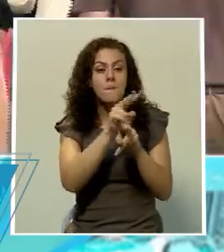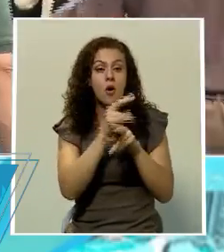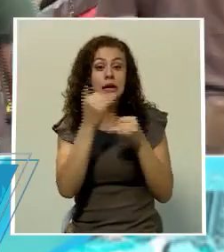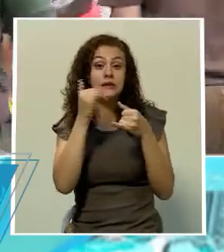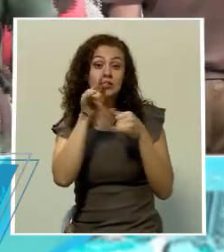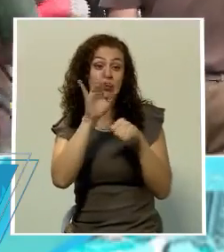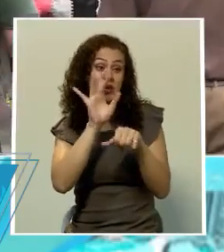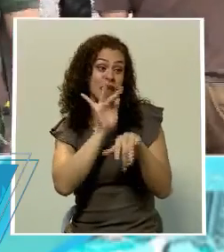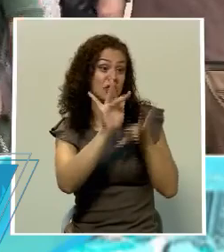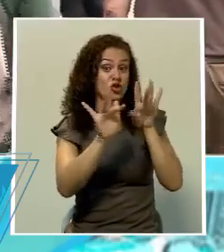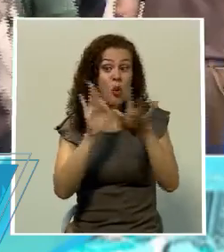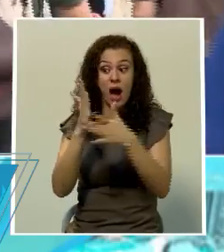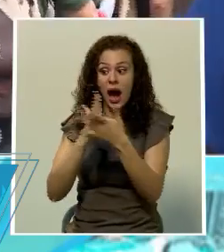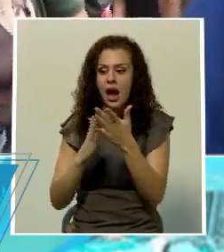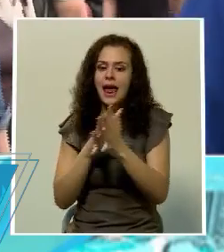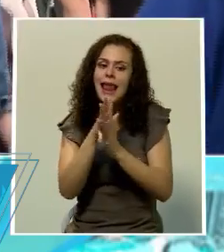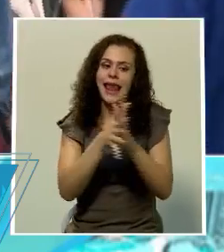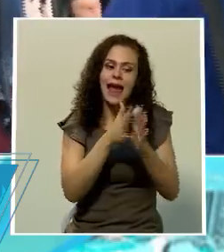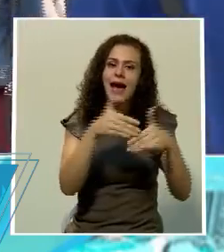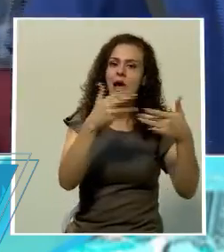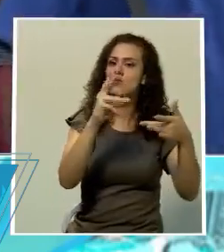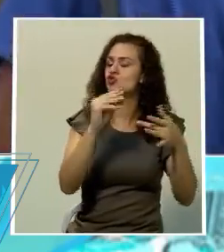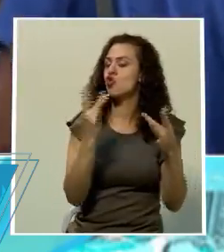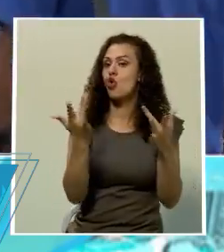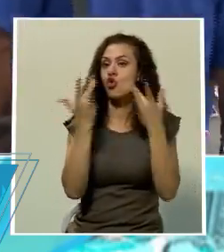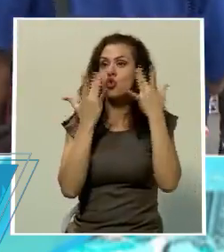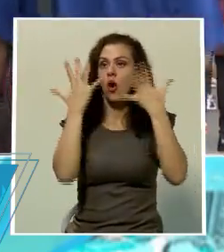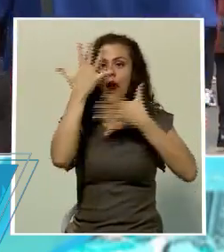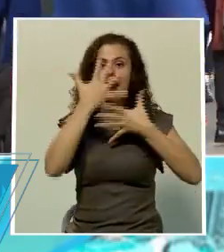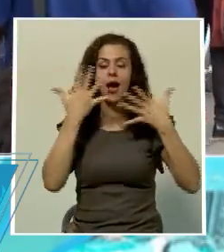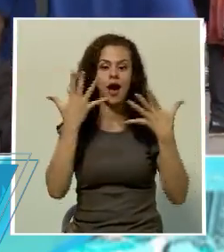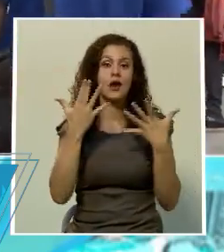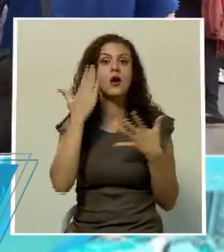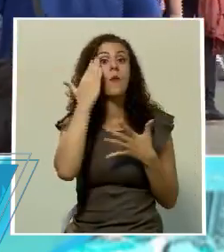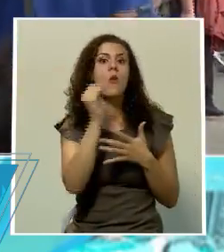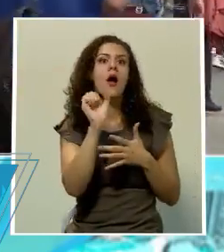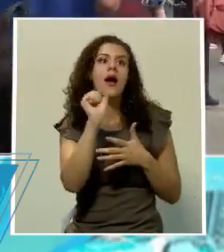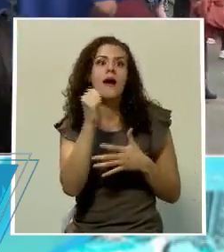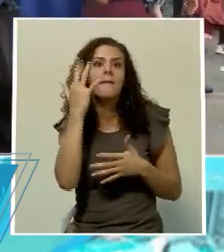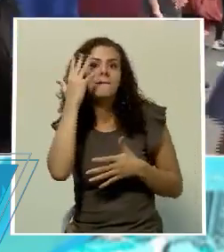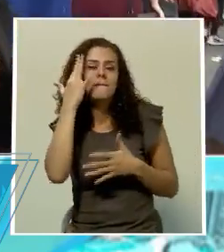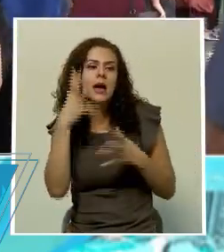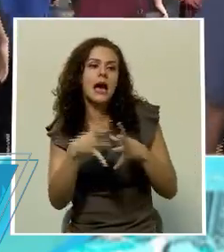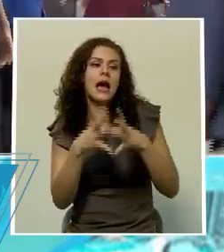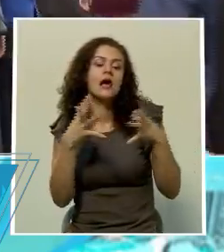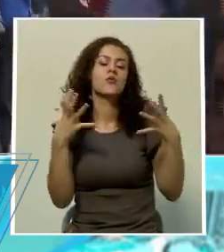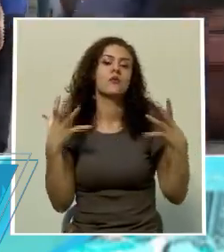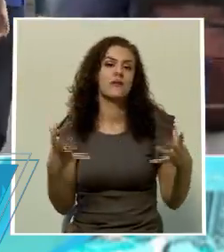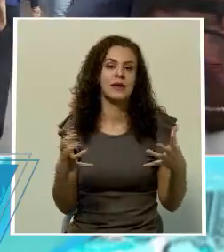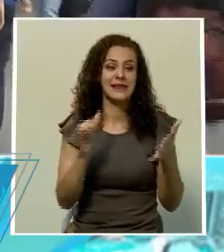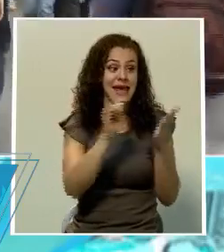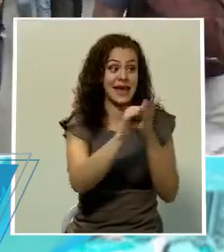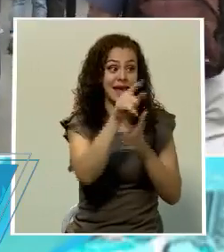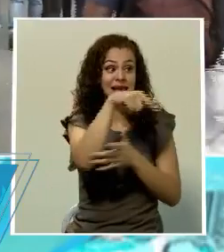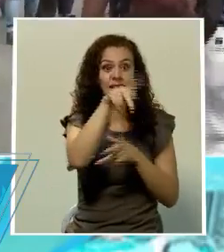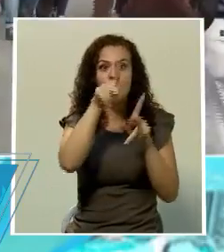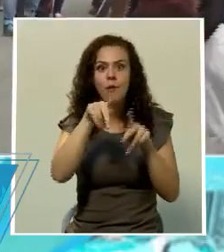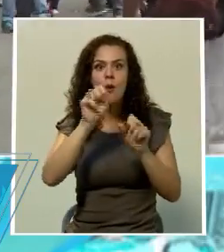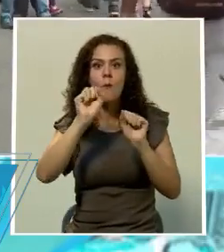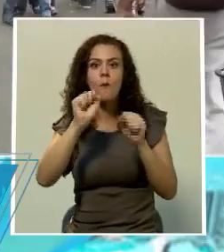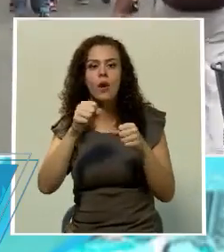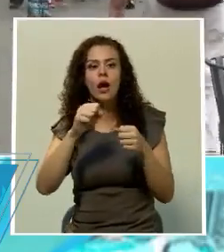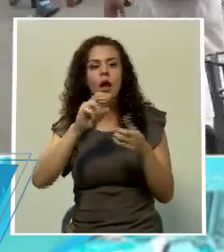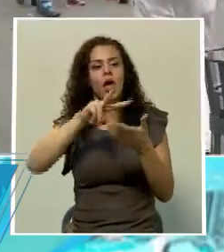toca superficies, lavárselas después y no tocar su cara con esto, porque también nos preocupa enormemente estas personas que se